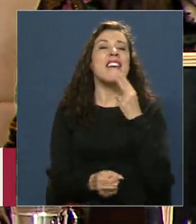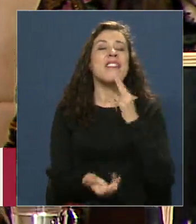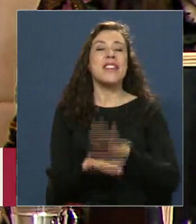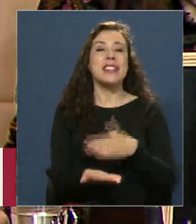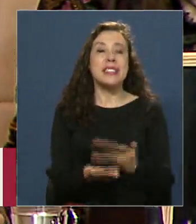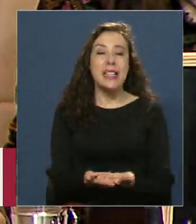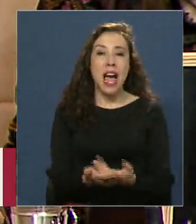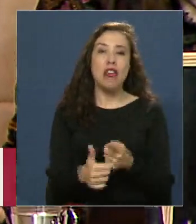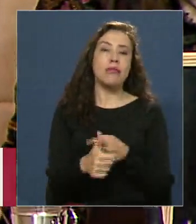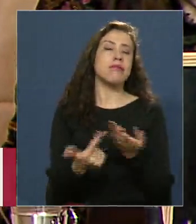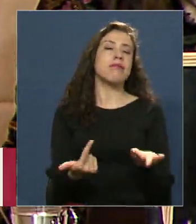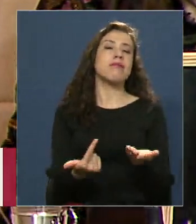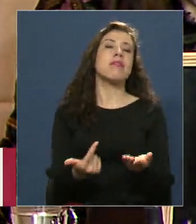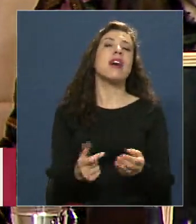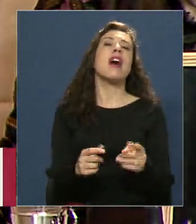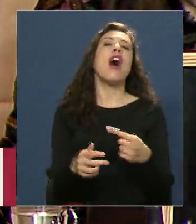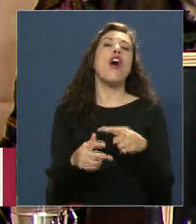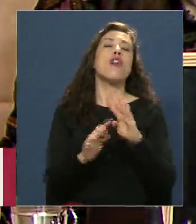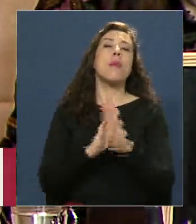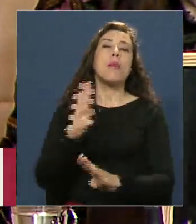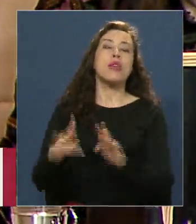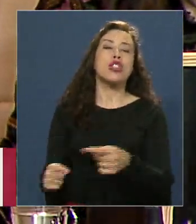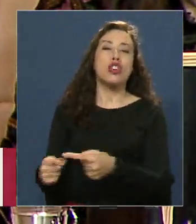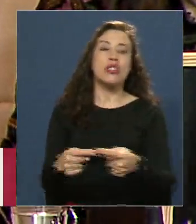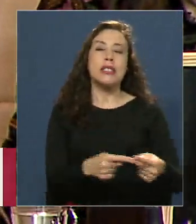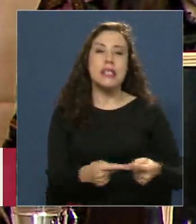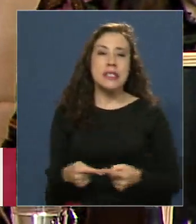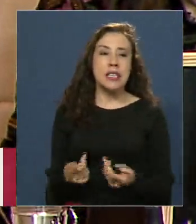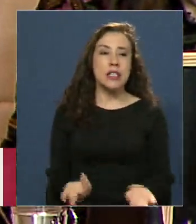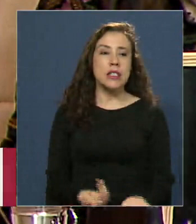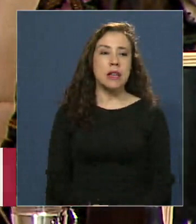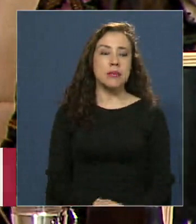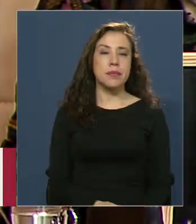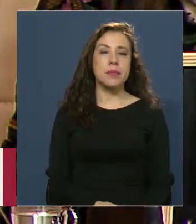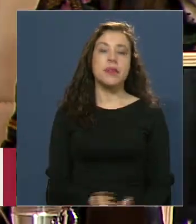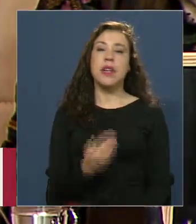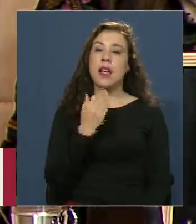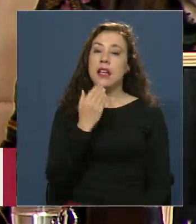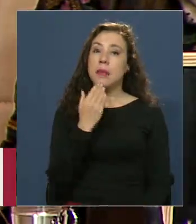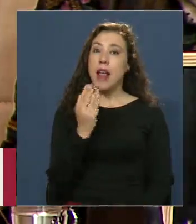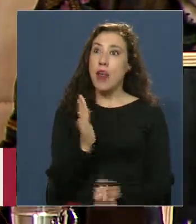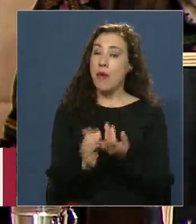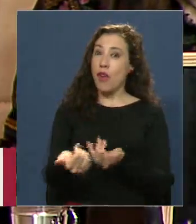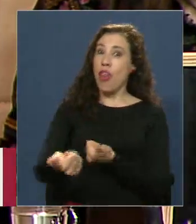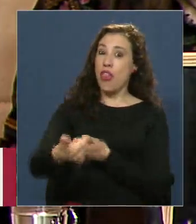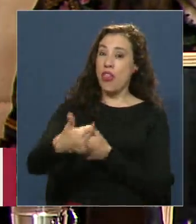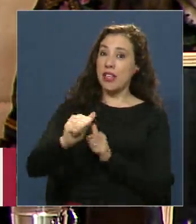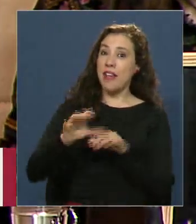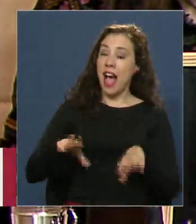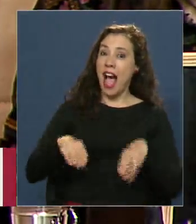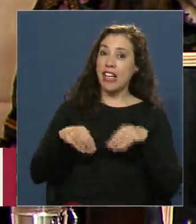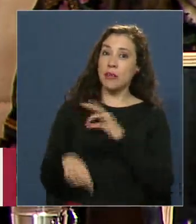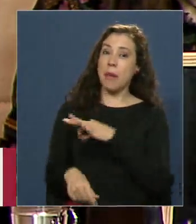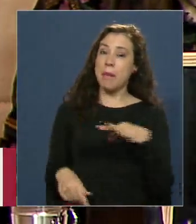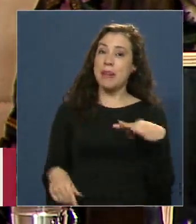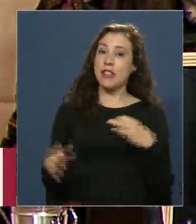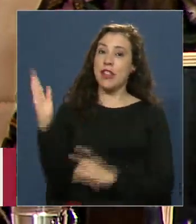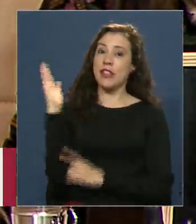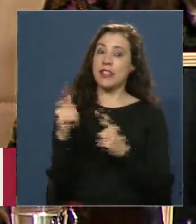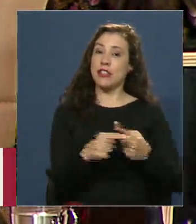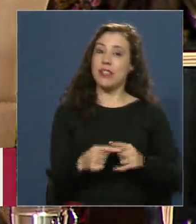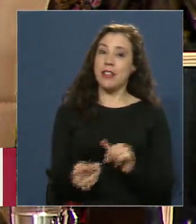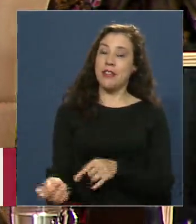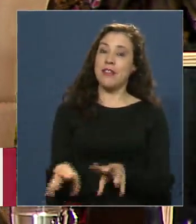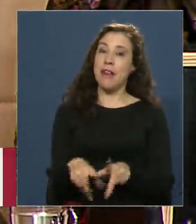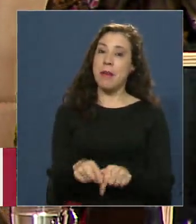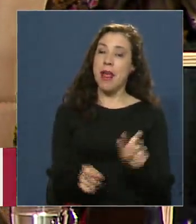Sano, el sistema intersectorial de protección social. Así también, de cara al nuevo desafío que asume el Ministerio de Desarrollo Social y Familia